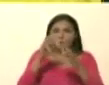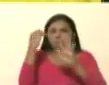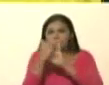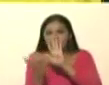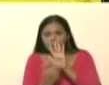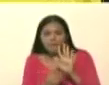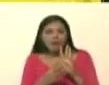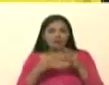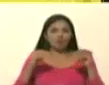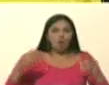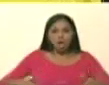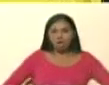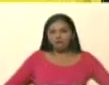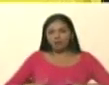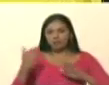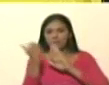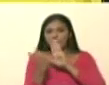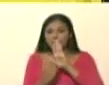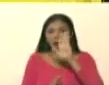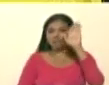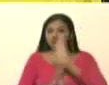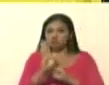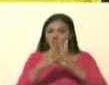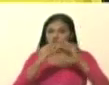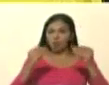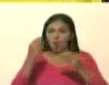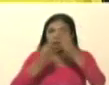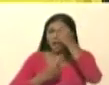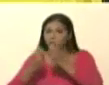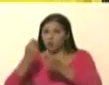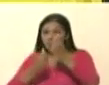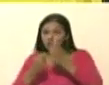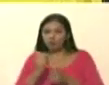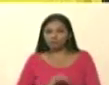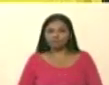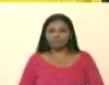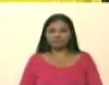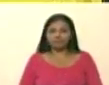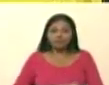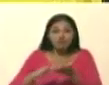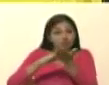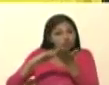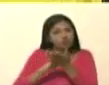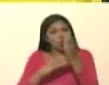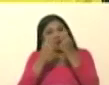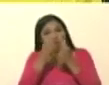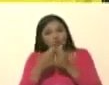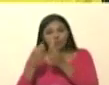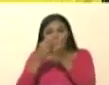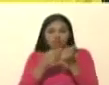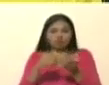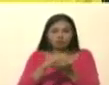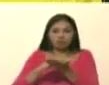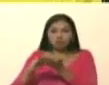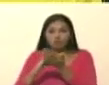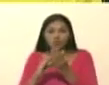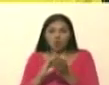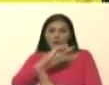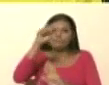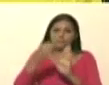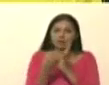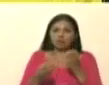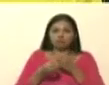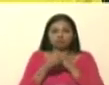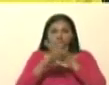esfuerzo estratégico el crecimiento económico la recuperación económica concreta la expansión